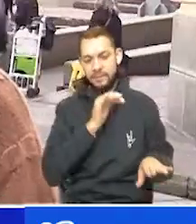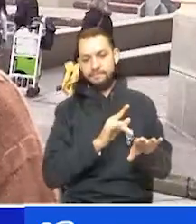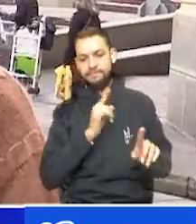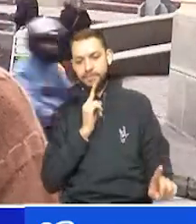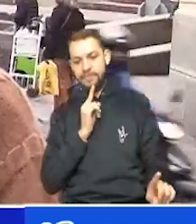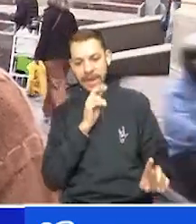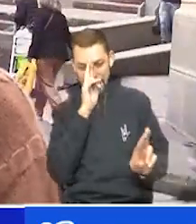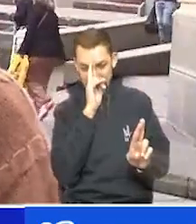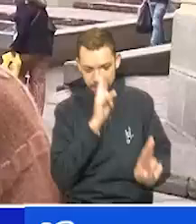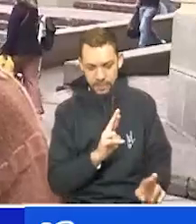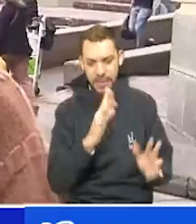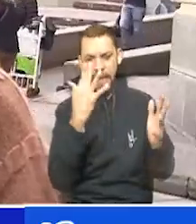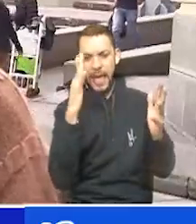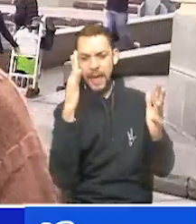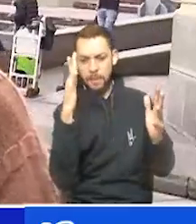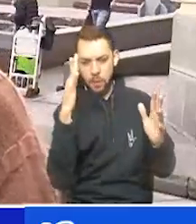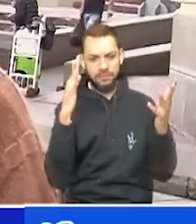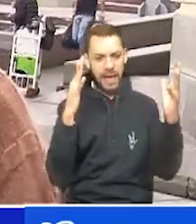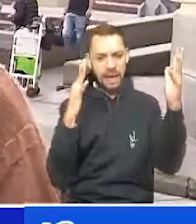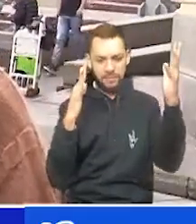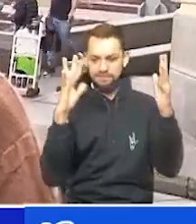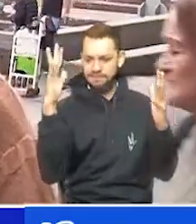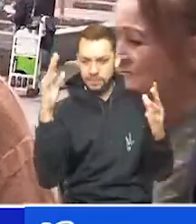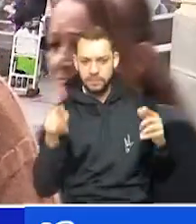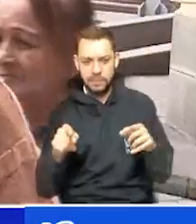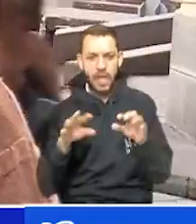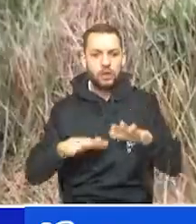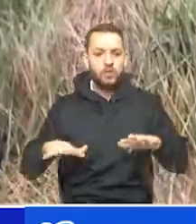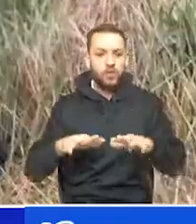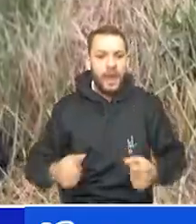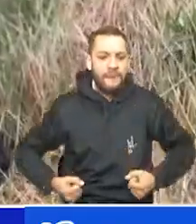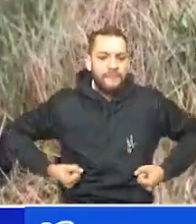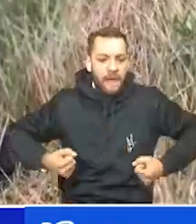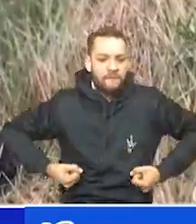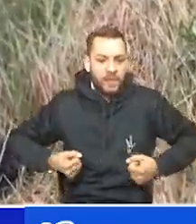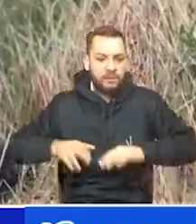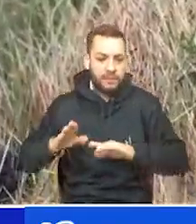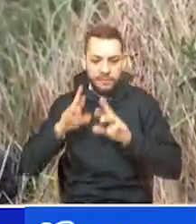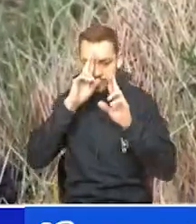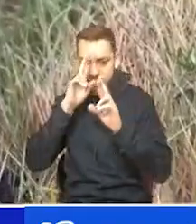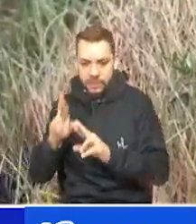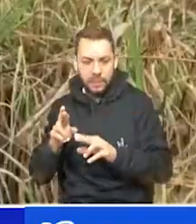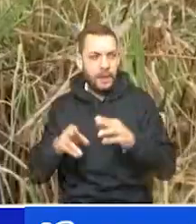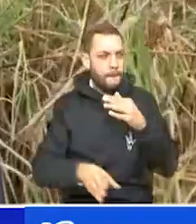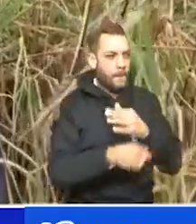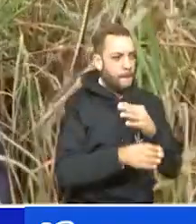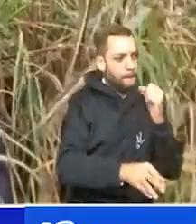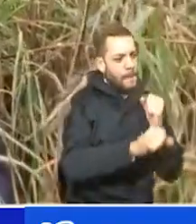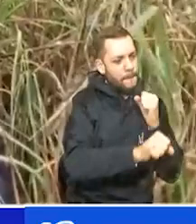son frágiles y que son solamente de zona de páramos. Estas jornadas se llevarán a cabo